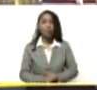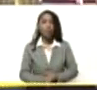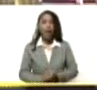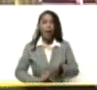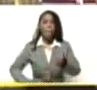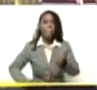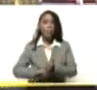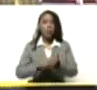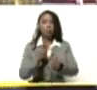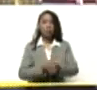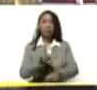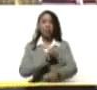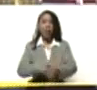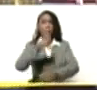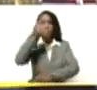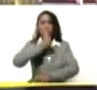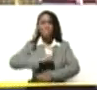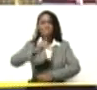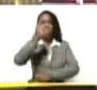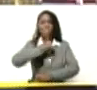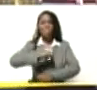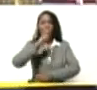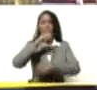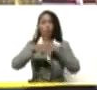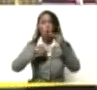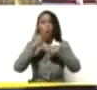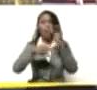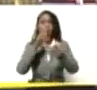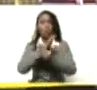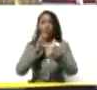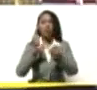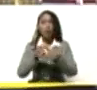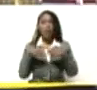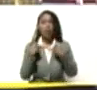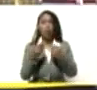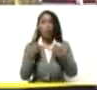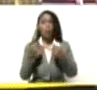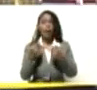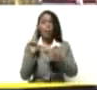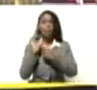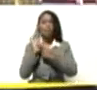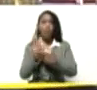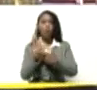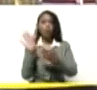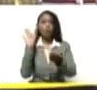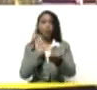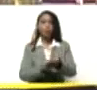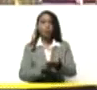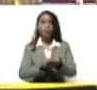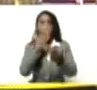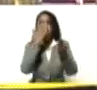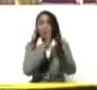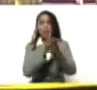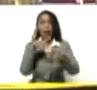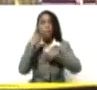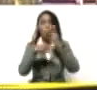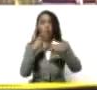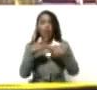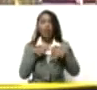reforzar la resistencia política, cultural, económica y plantarse frente a la política